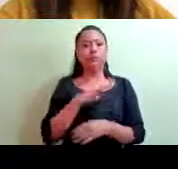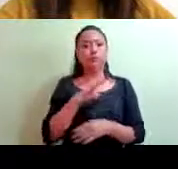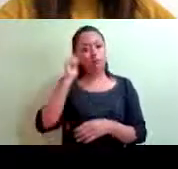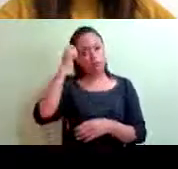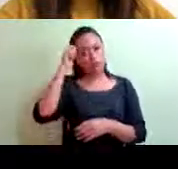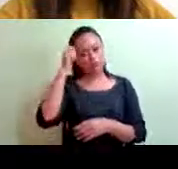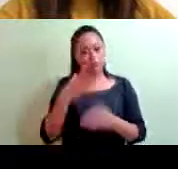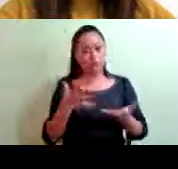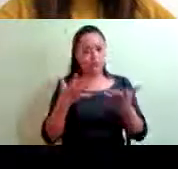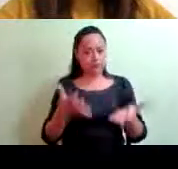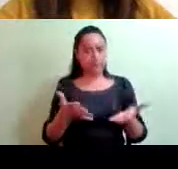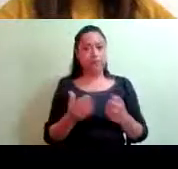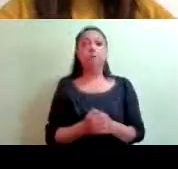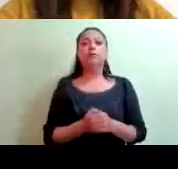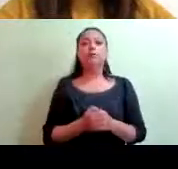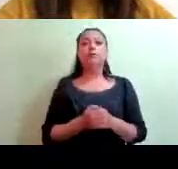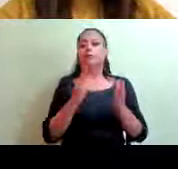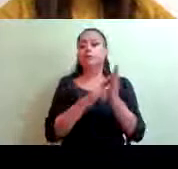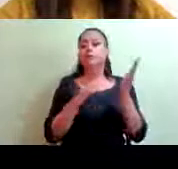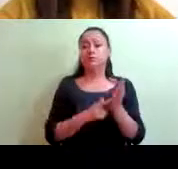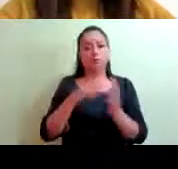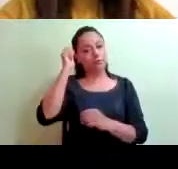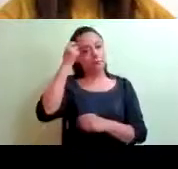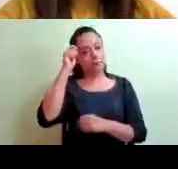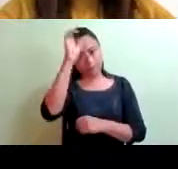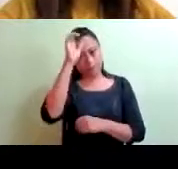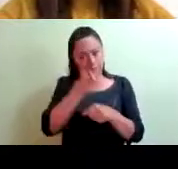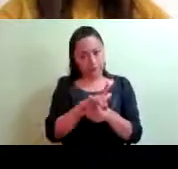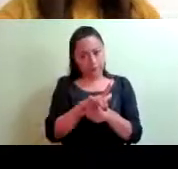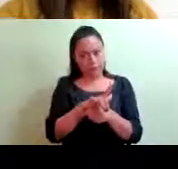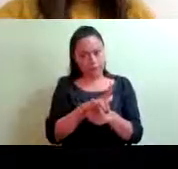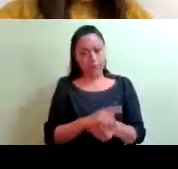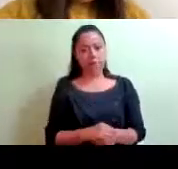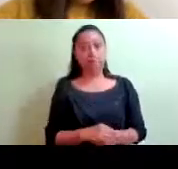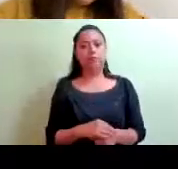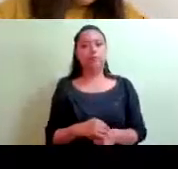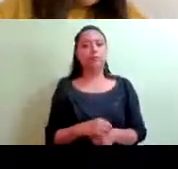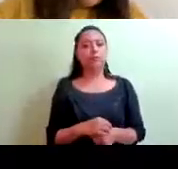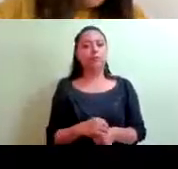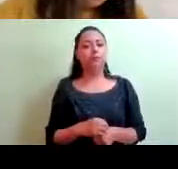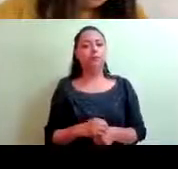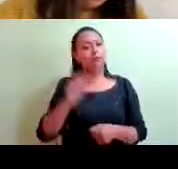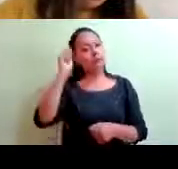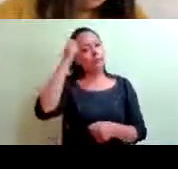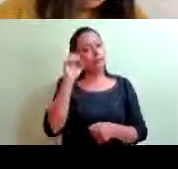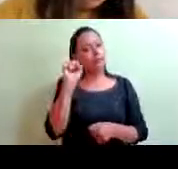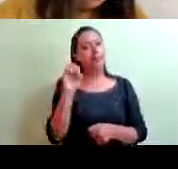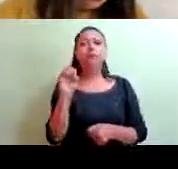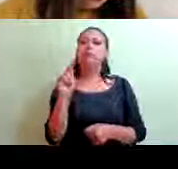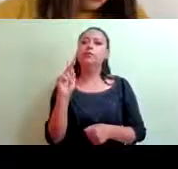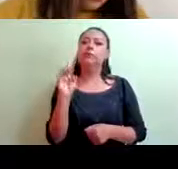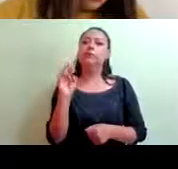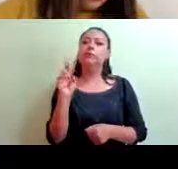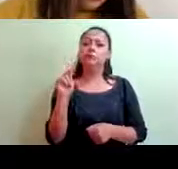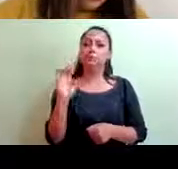provisión y abastecimiento, los de regulación y los servicios culturales. ¿Cuáles son los servicios de soporte? Son los que corresponden con